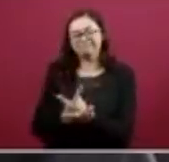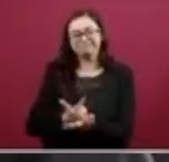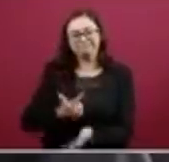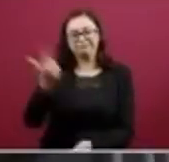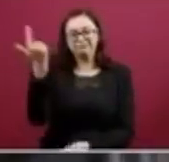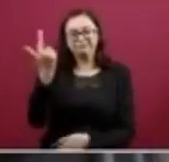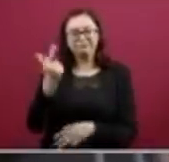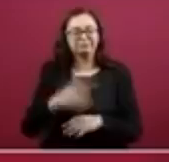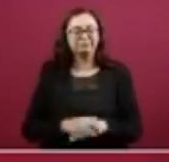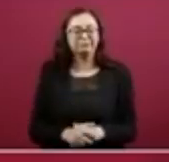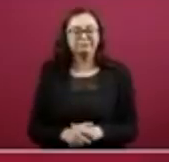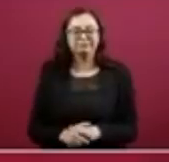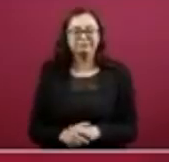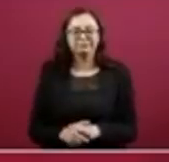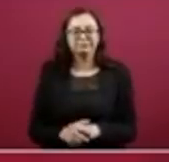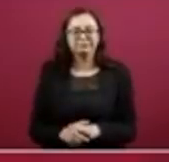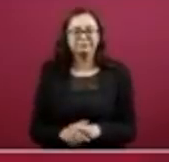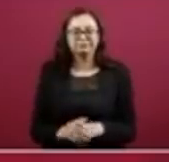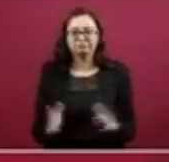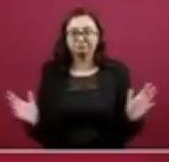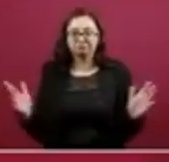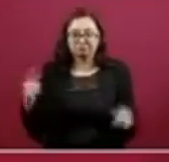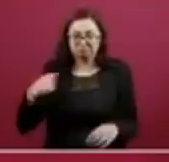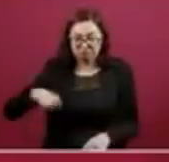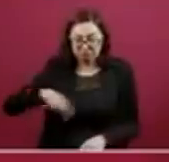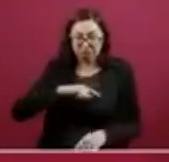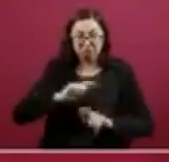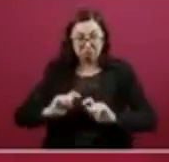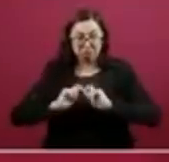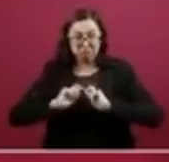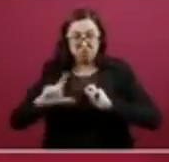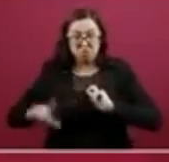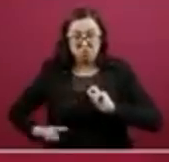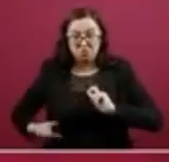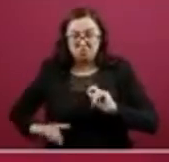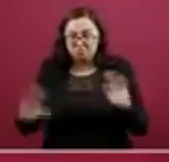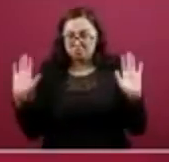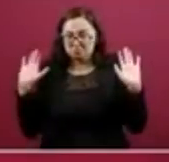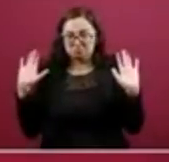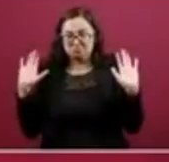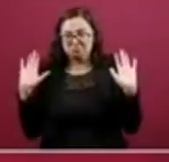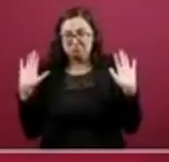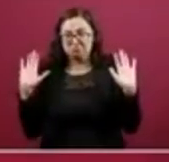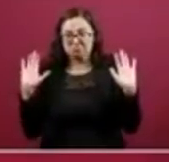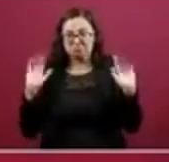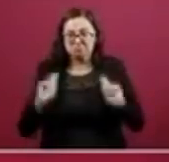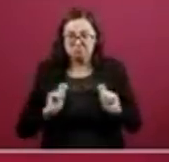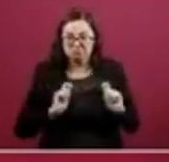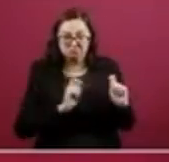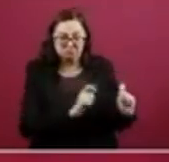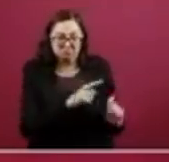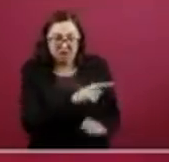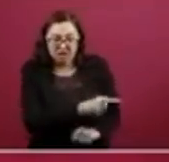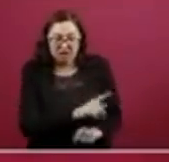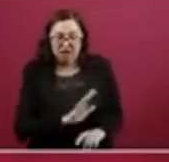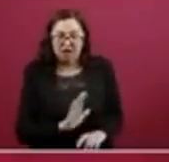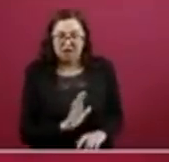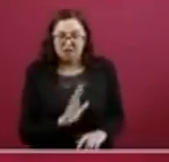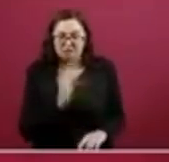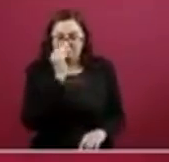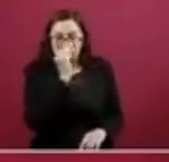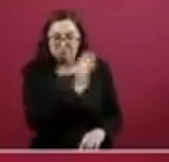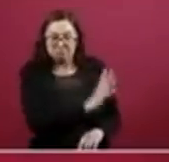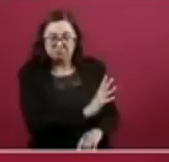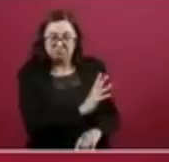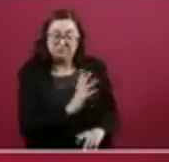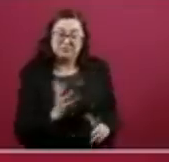no teníamos nosotros nada que ver con el cubierto pero nos toca pagar los platos